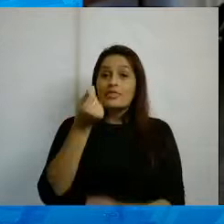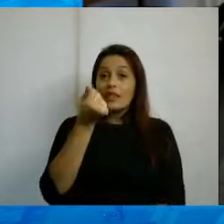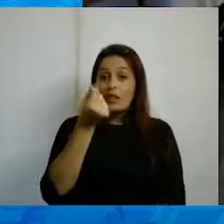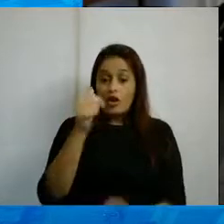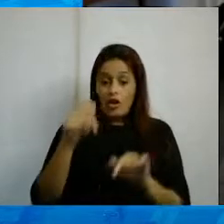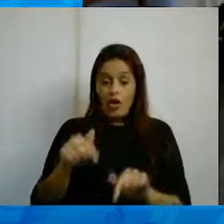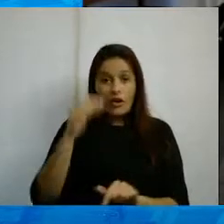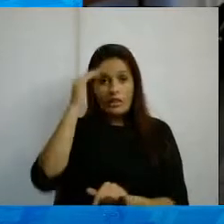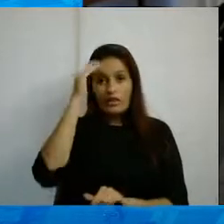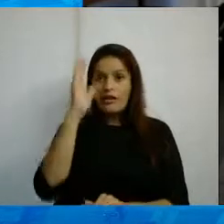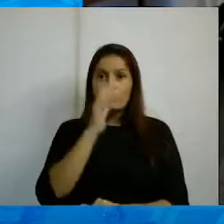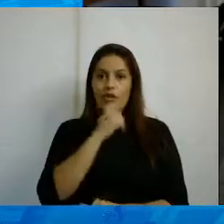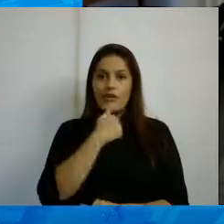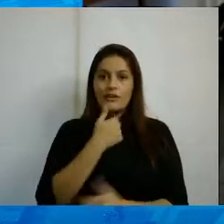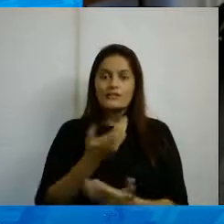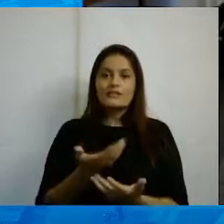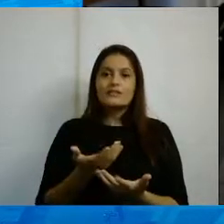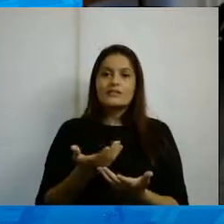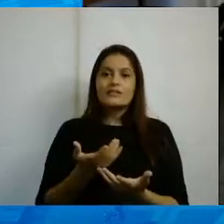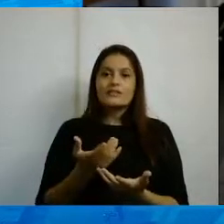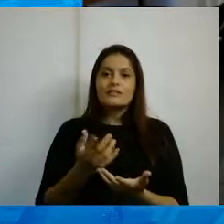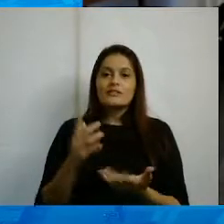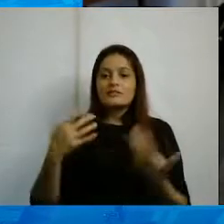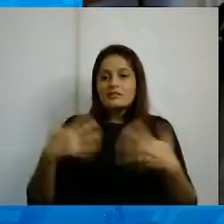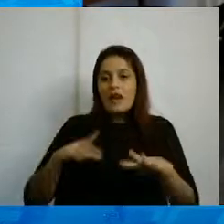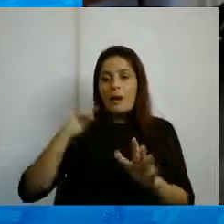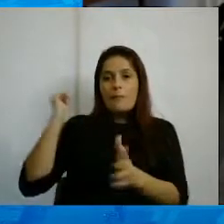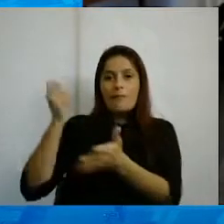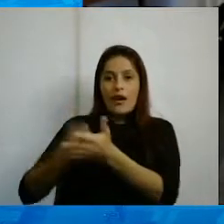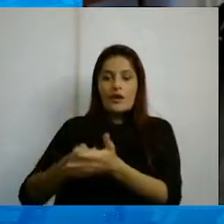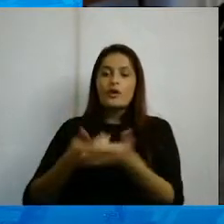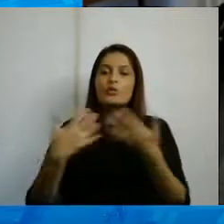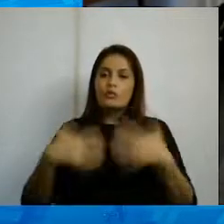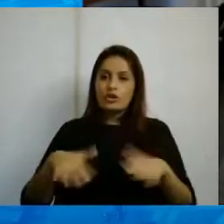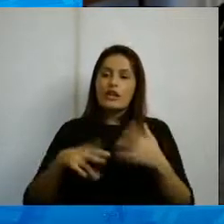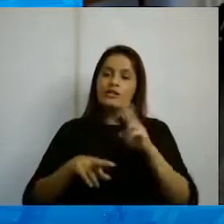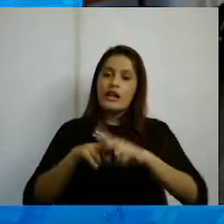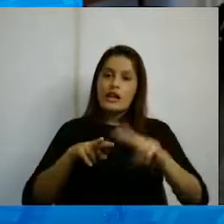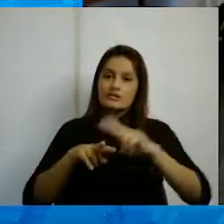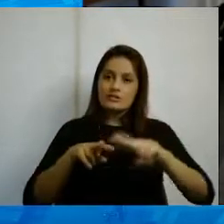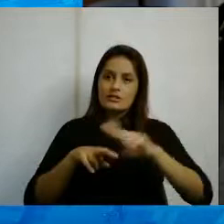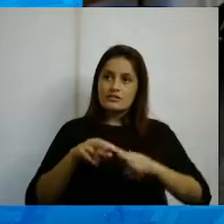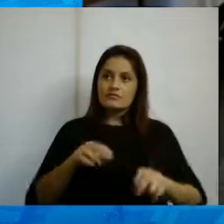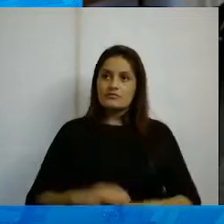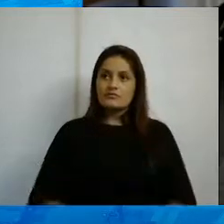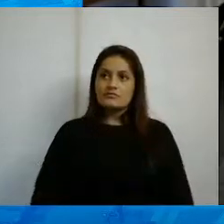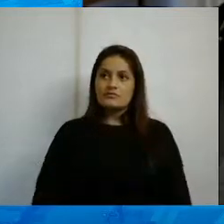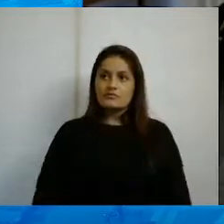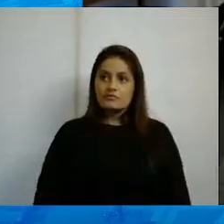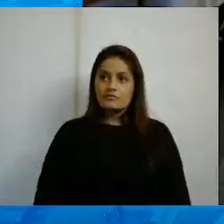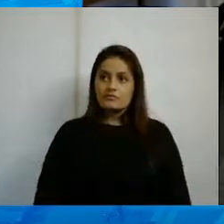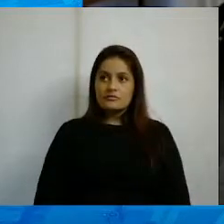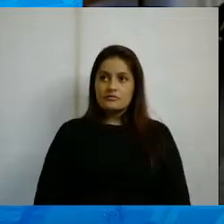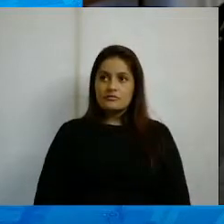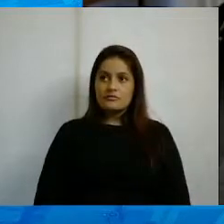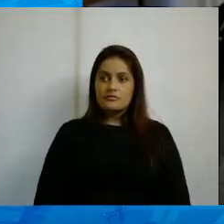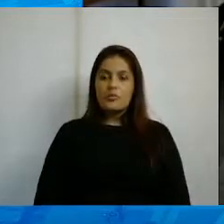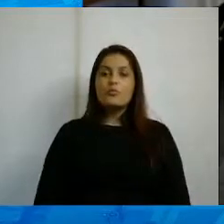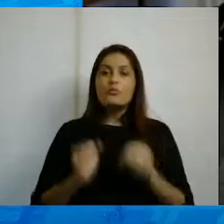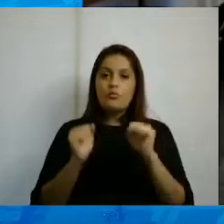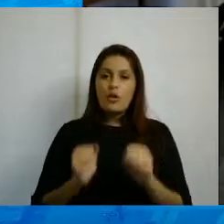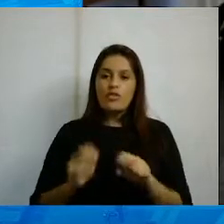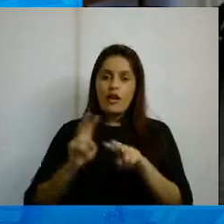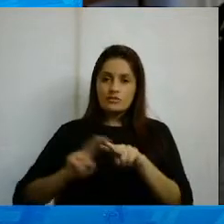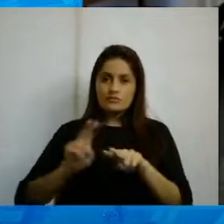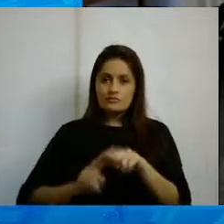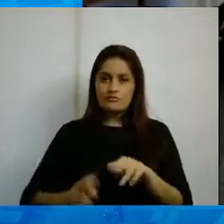no tenemos en la cuenta y que lo hemos pagado. Así que es importante poder hacer esa reestructuración, alcaldesa, y poder complementarla con más